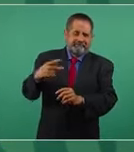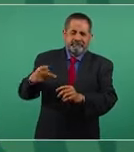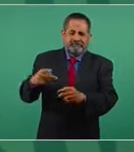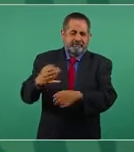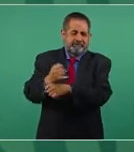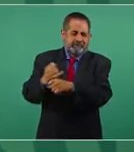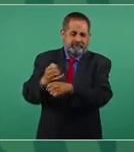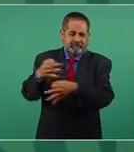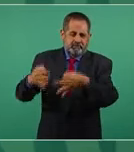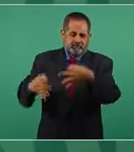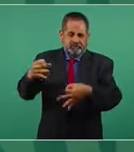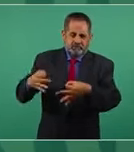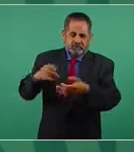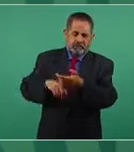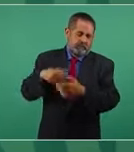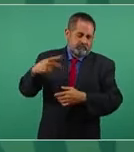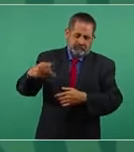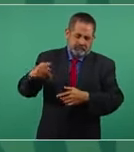judicial